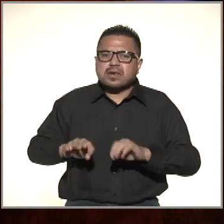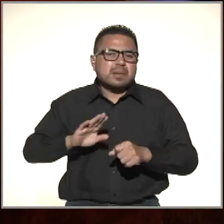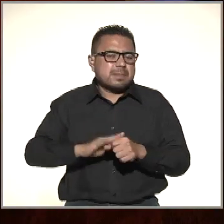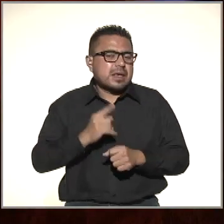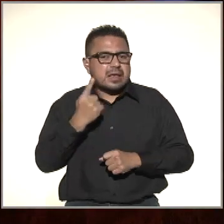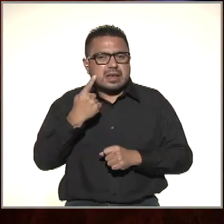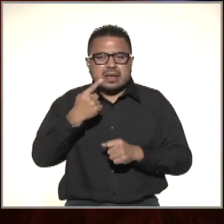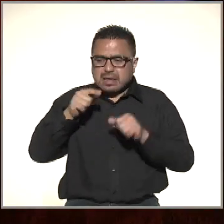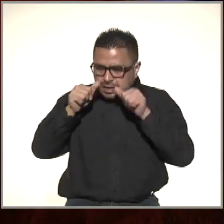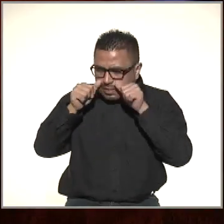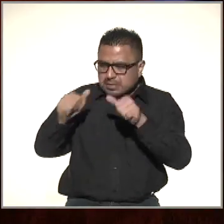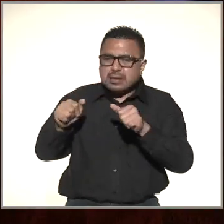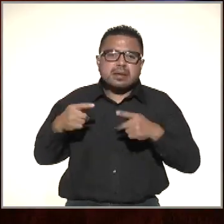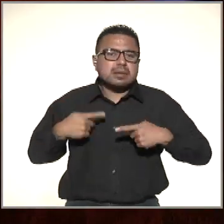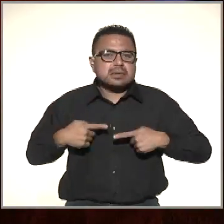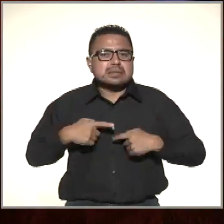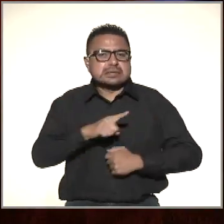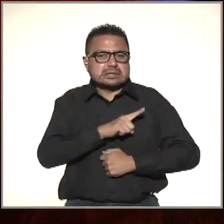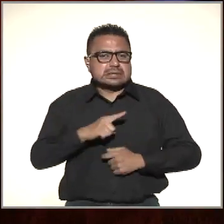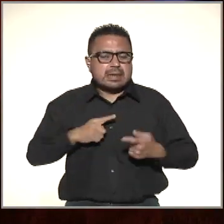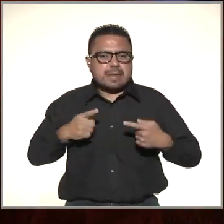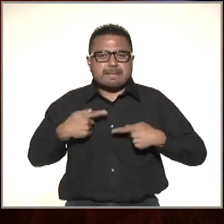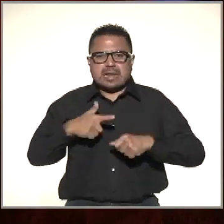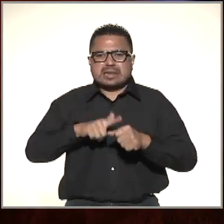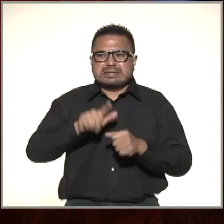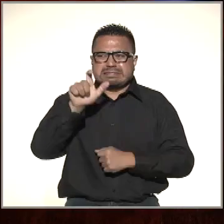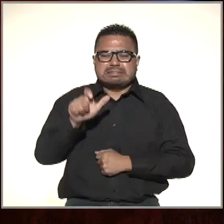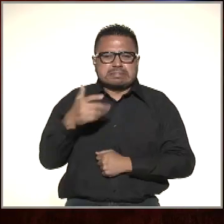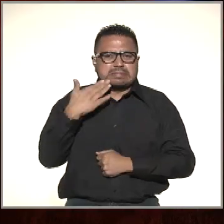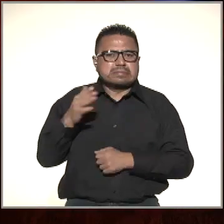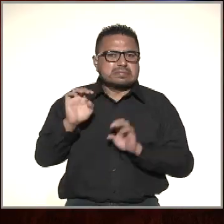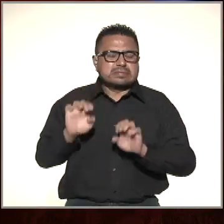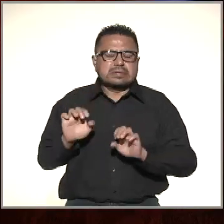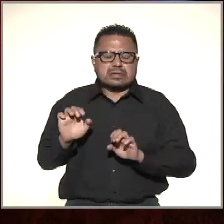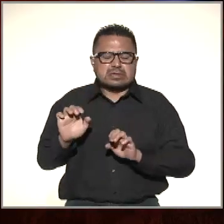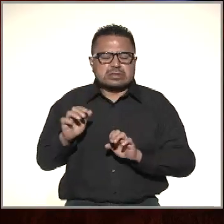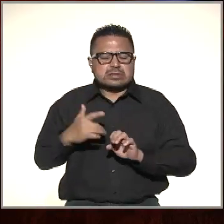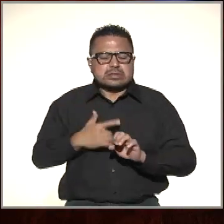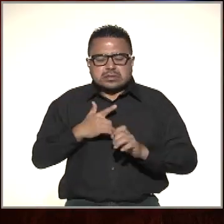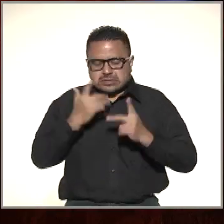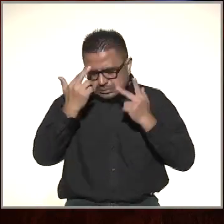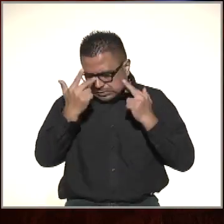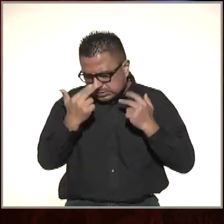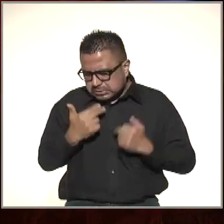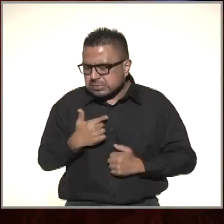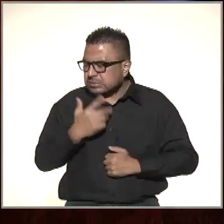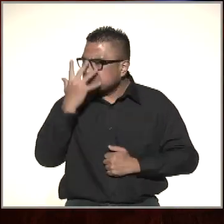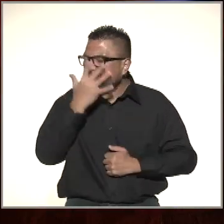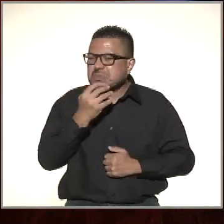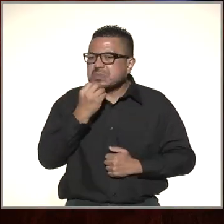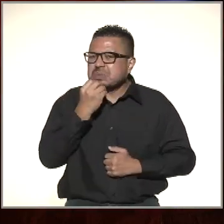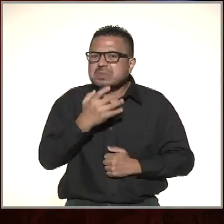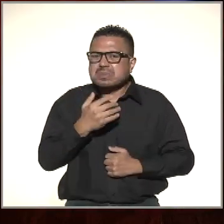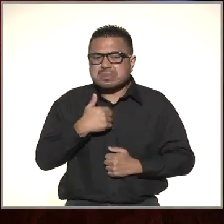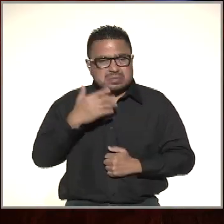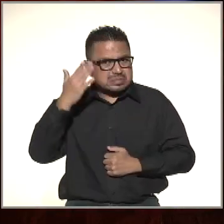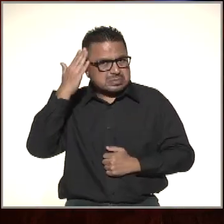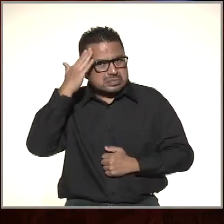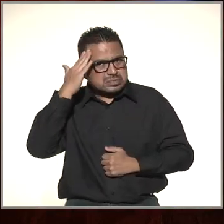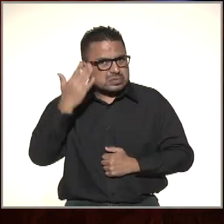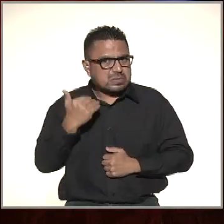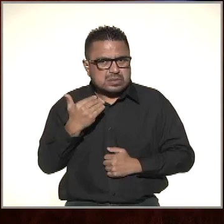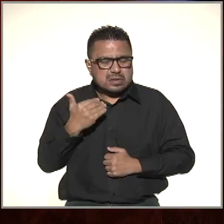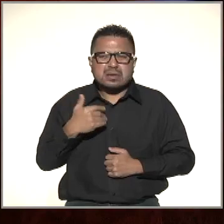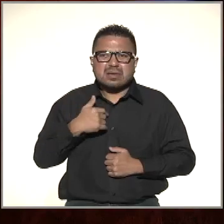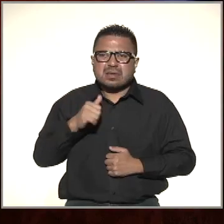para atender en público se requiere de personalidad. Híjole. Eso me mató, me hizo sentir que no era bonita, pero mi capacidad no contaba. Yo